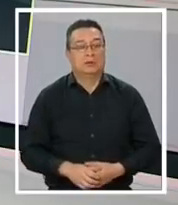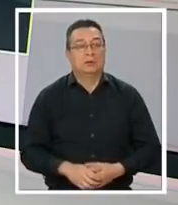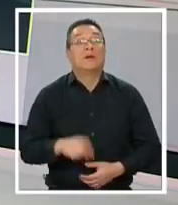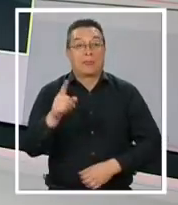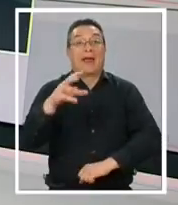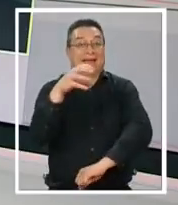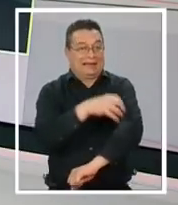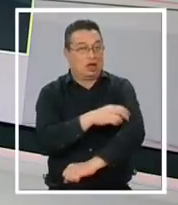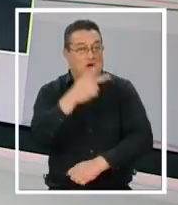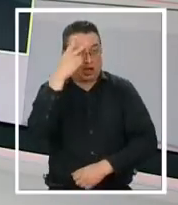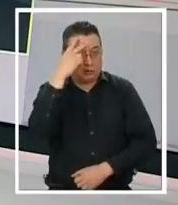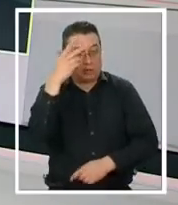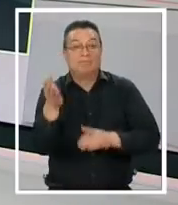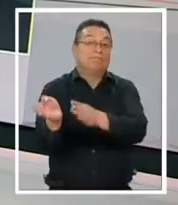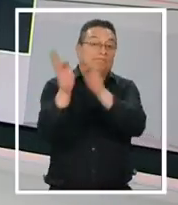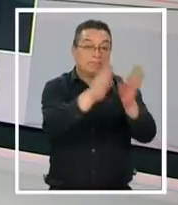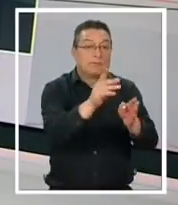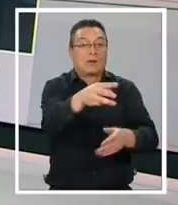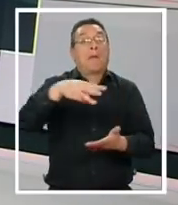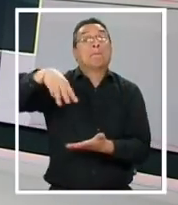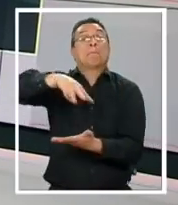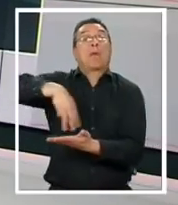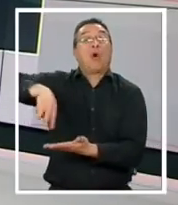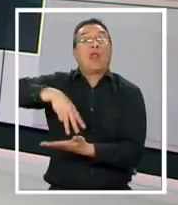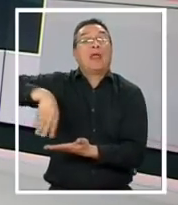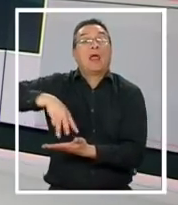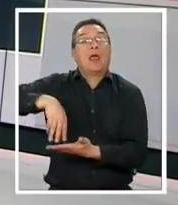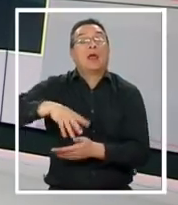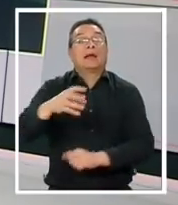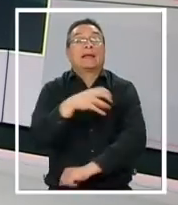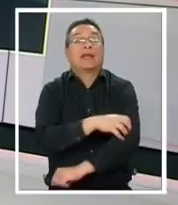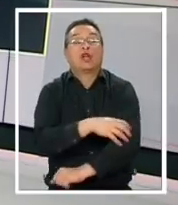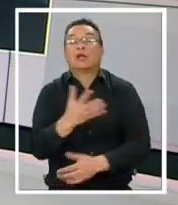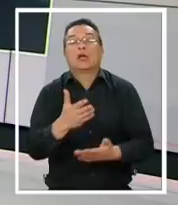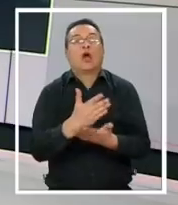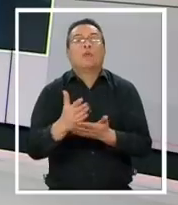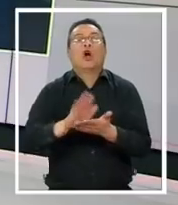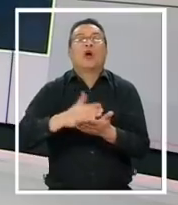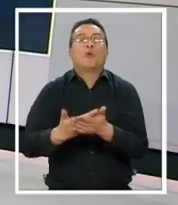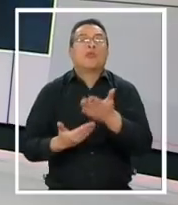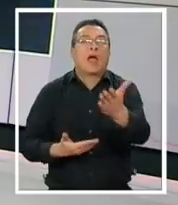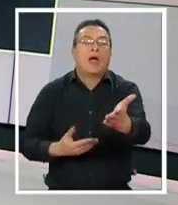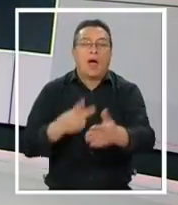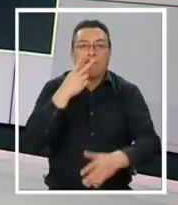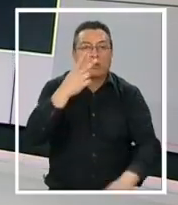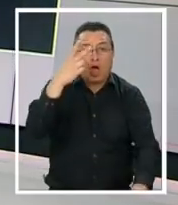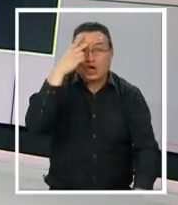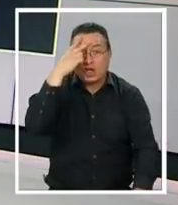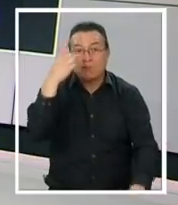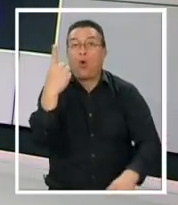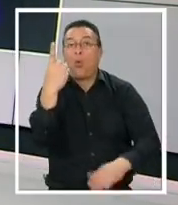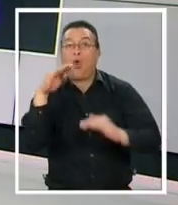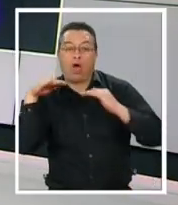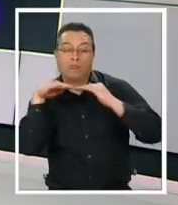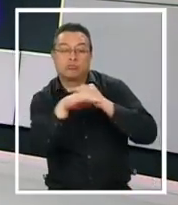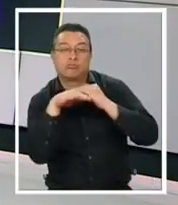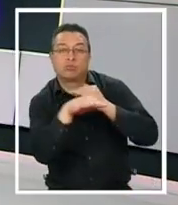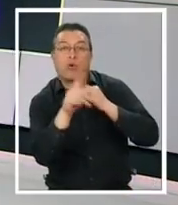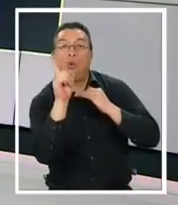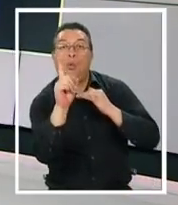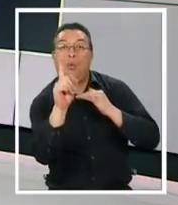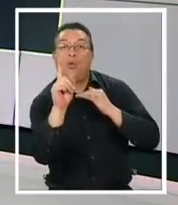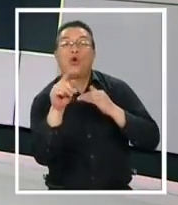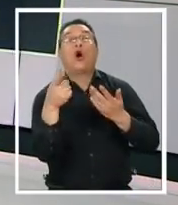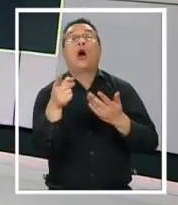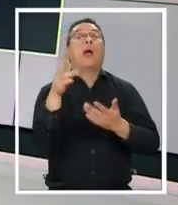Claro, eso es la región de Coquimbo. En el Maule ya estamos con Mónica Mejía. Mónica, cuéntanos por favor cómo es la situación hasta ahora. Veíamos en Coquimbo una pista habilitada. ¿Qué pasa en el Maule? ¿Qué tal?